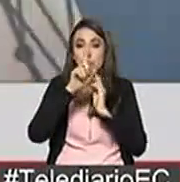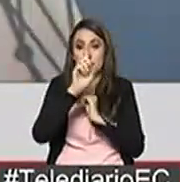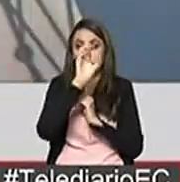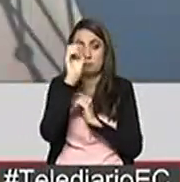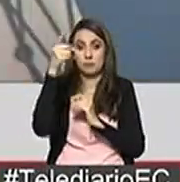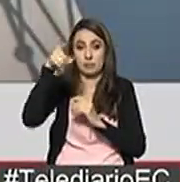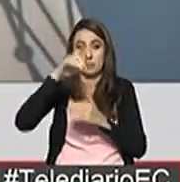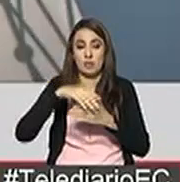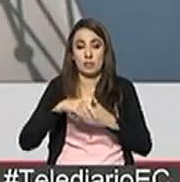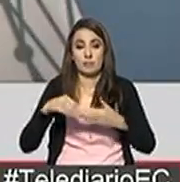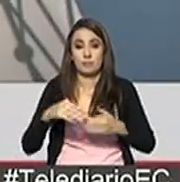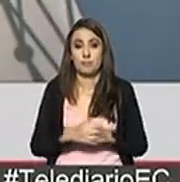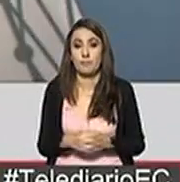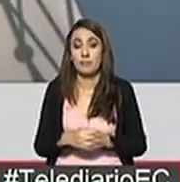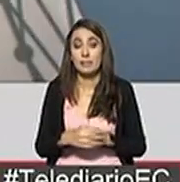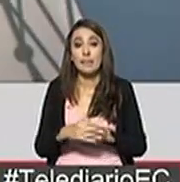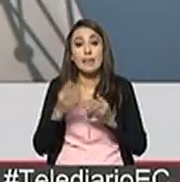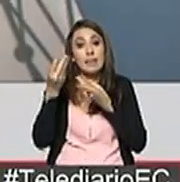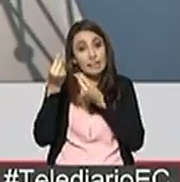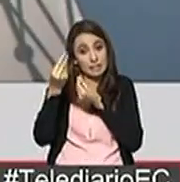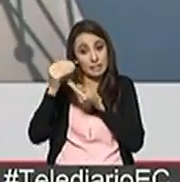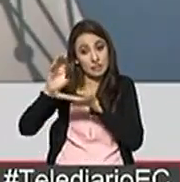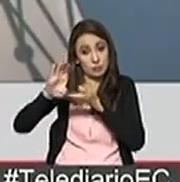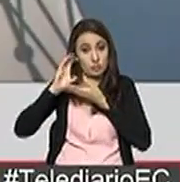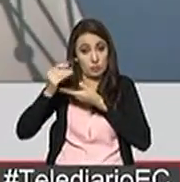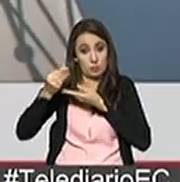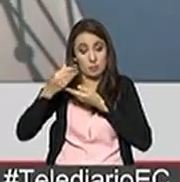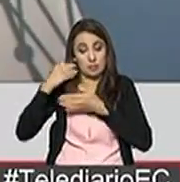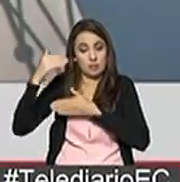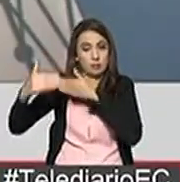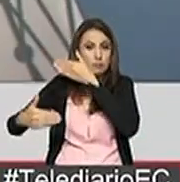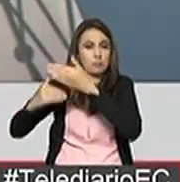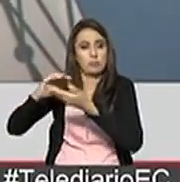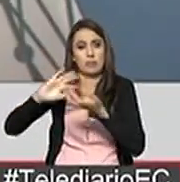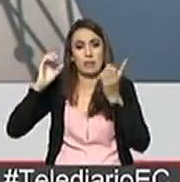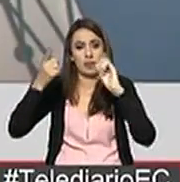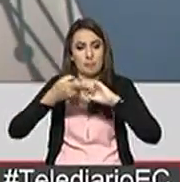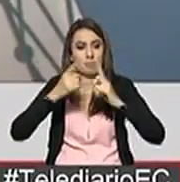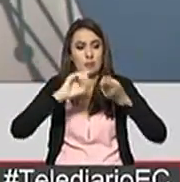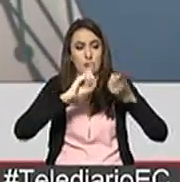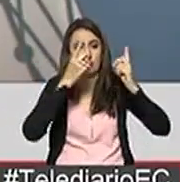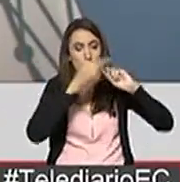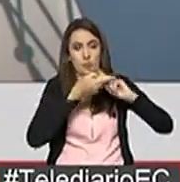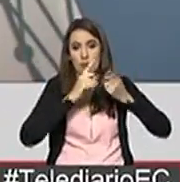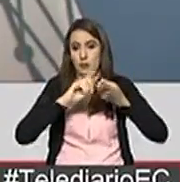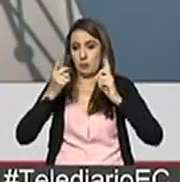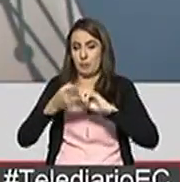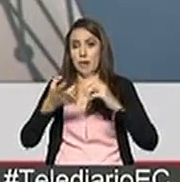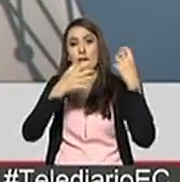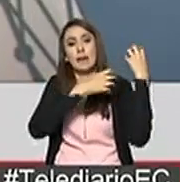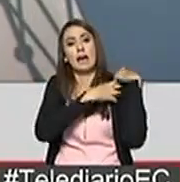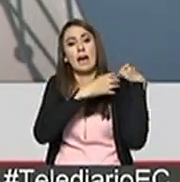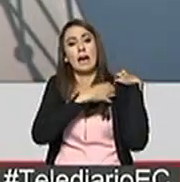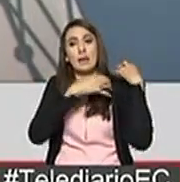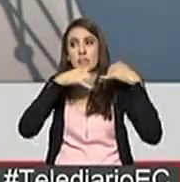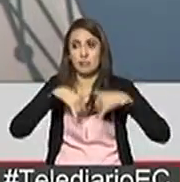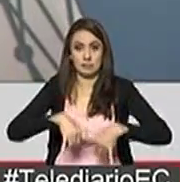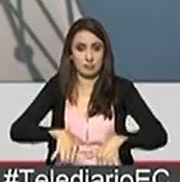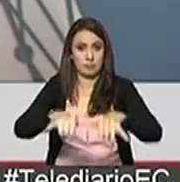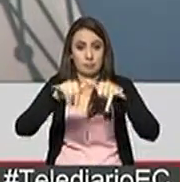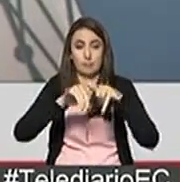dólares. Que este financiamiento viene acompañado de una serie de reformas estructurales que nos van a permitir garantizar